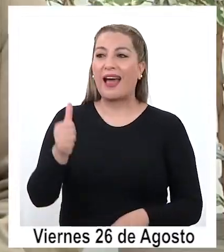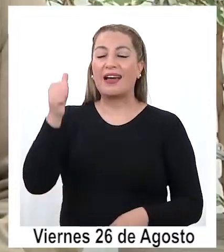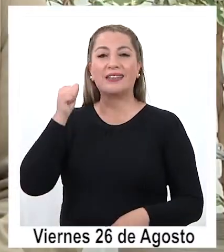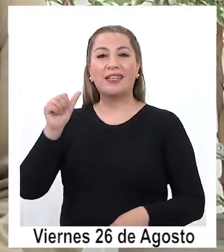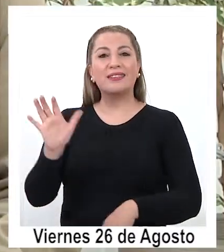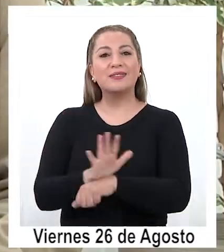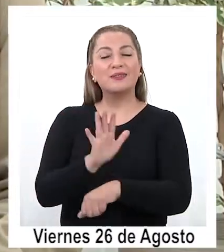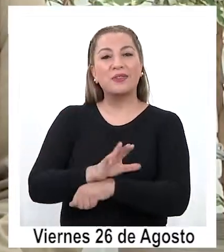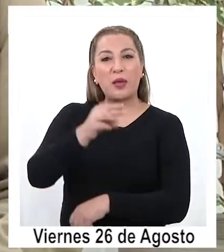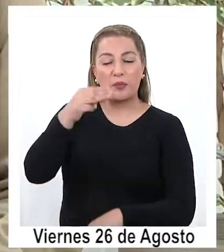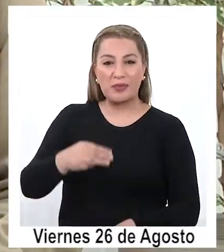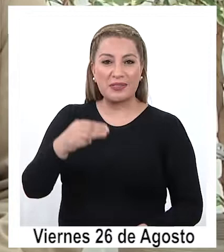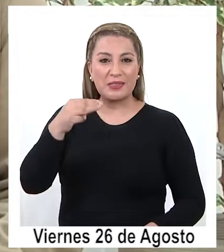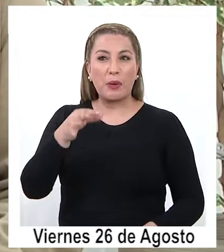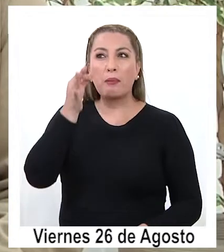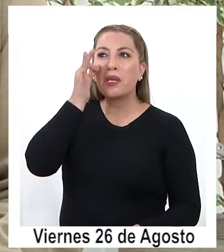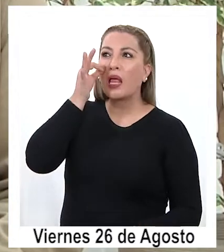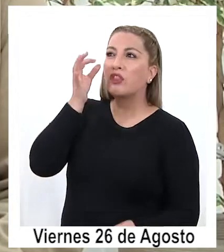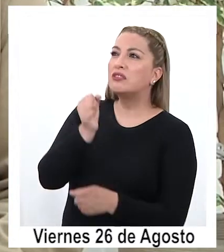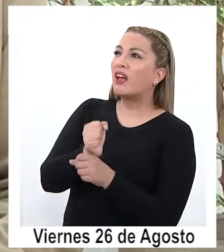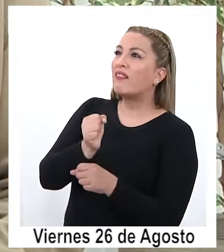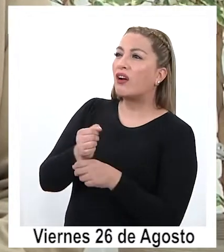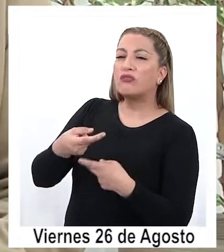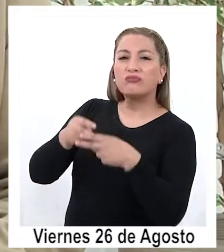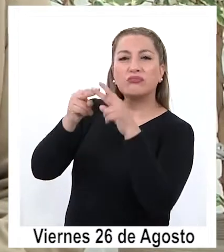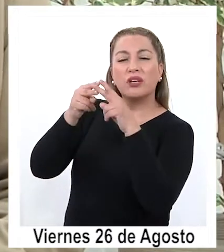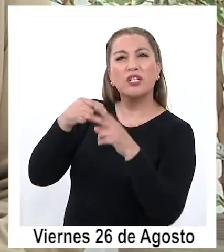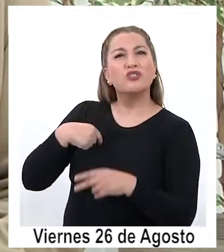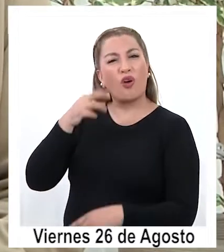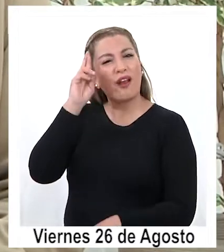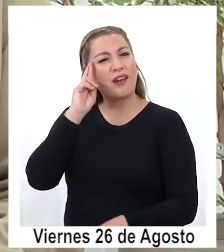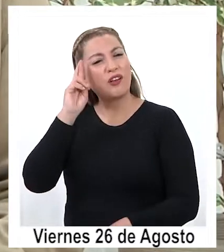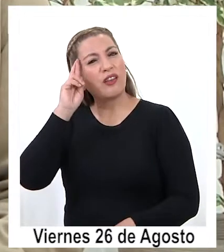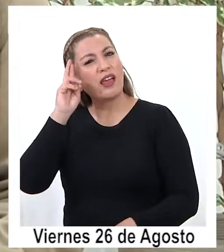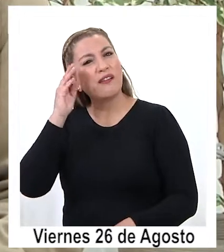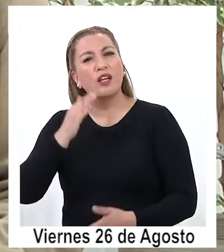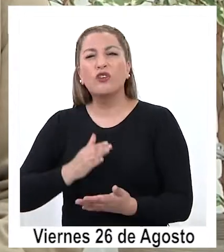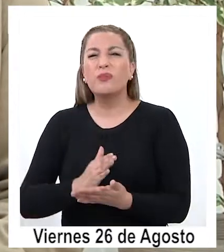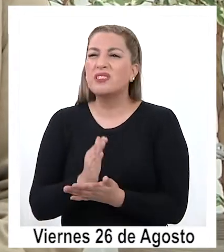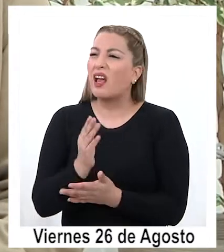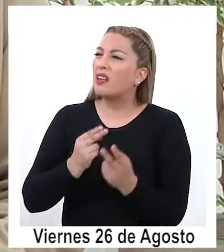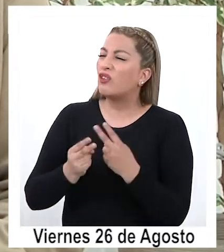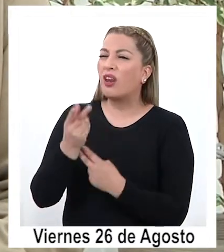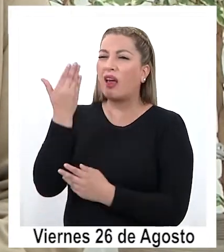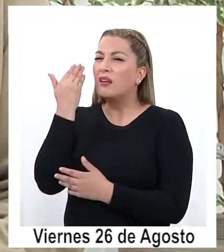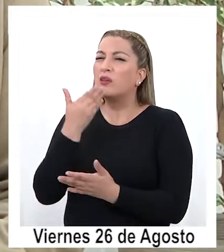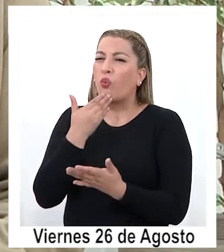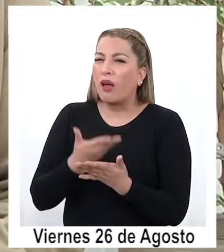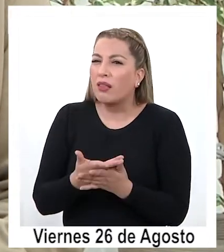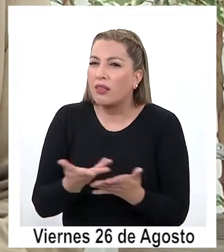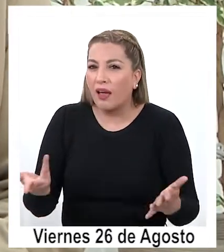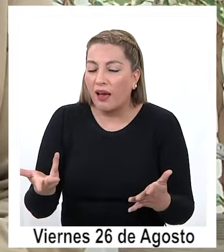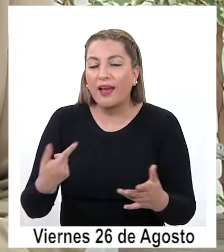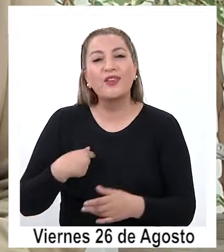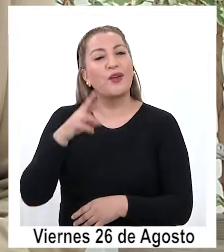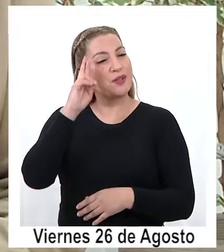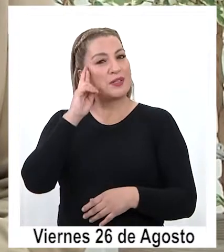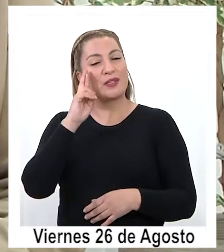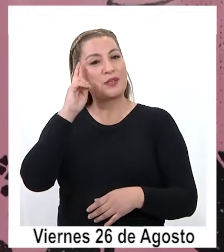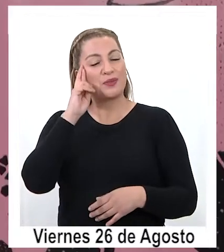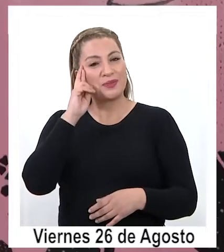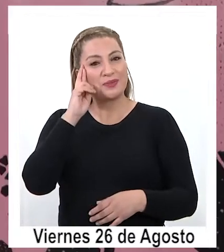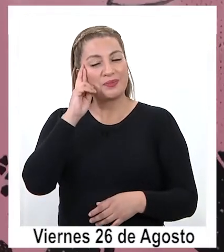en el Teatro Municipal y viendo las obras yo recordaba un poco cuando partió esta historia, recuerdo que Luciano